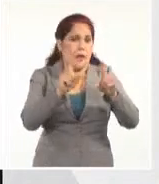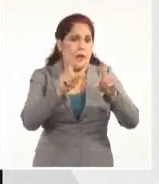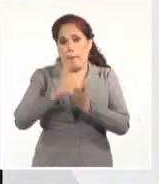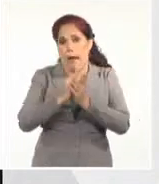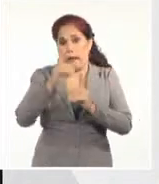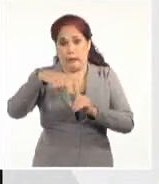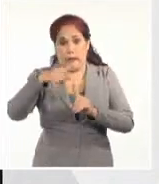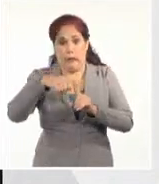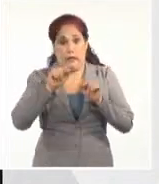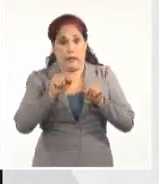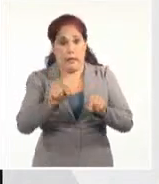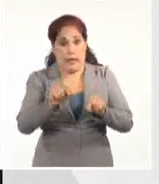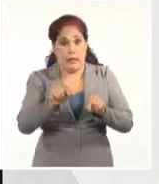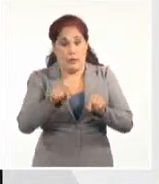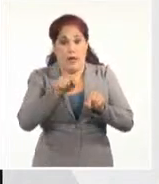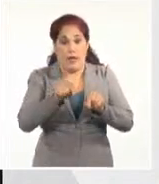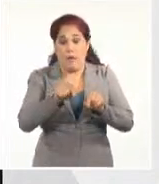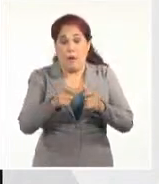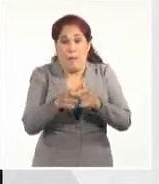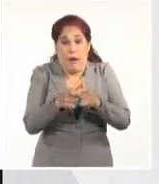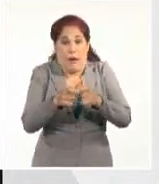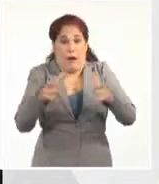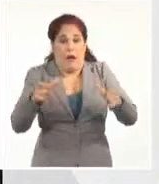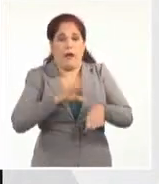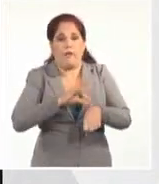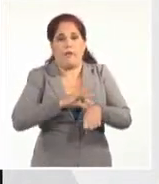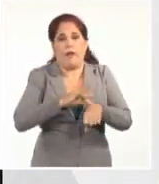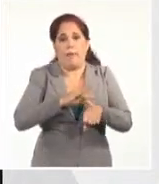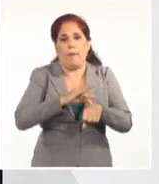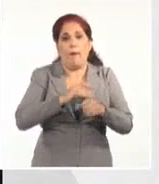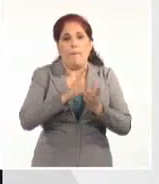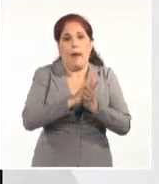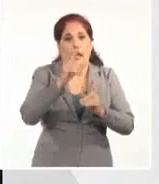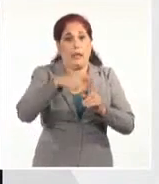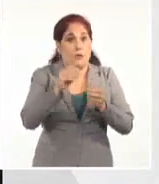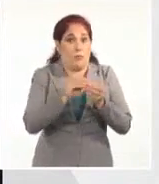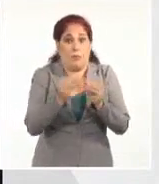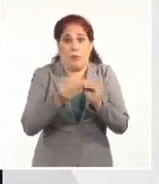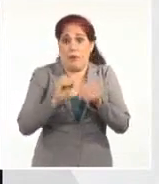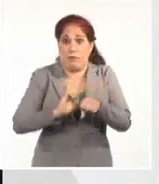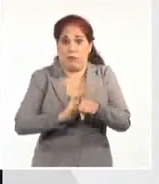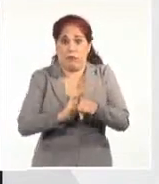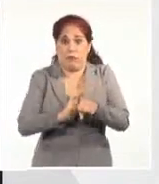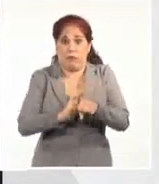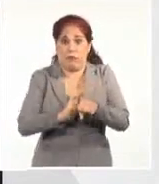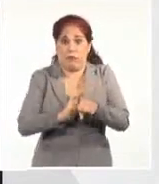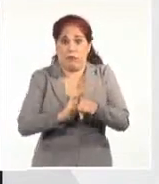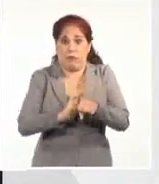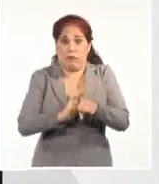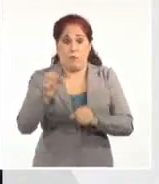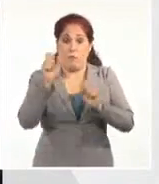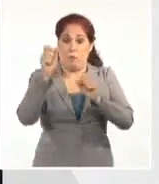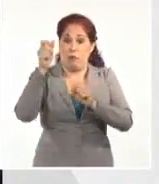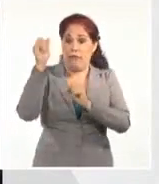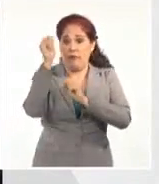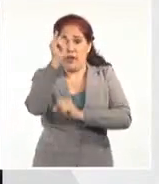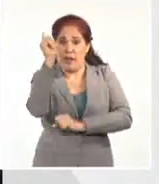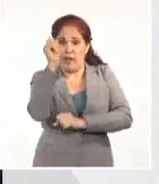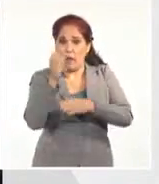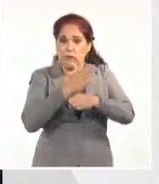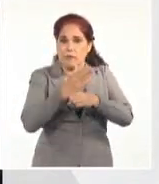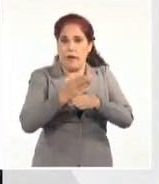pico de en el pico de contagios pues bueno hay imágenes donde en el